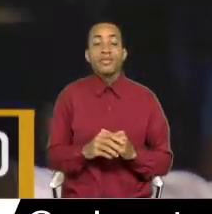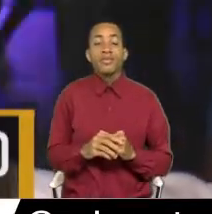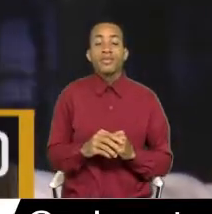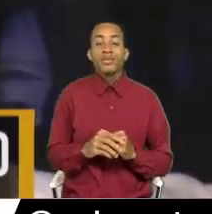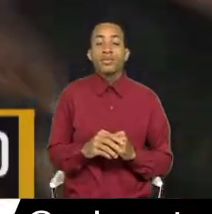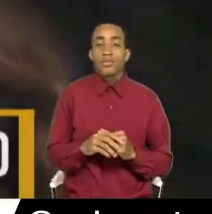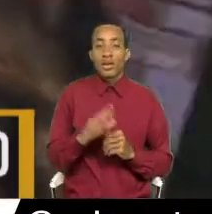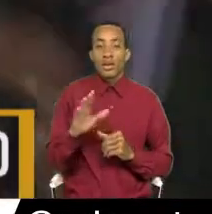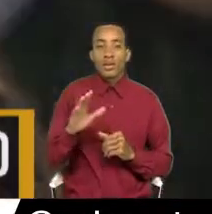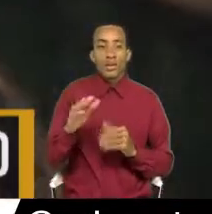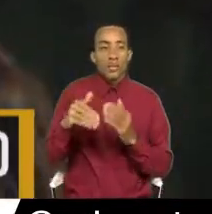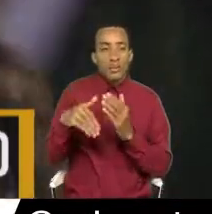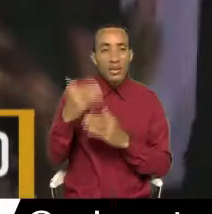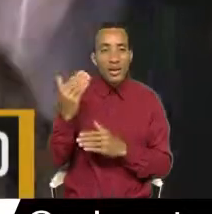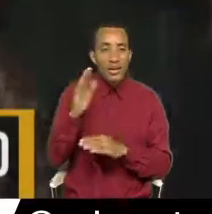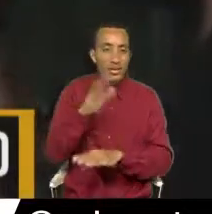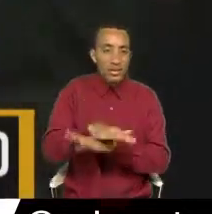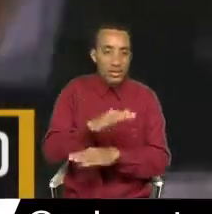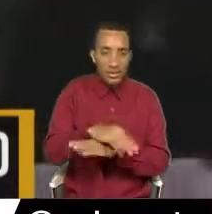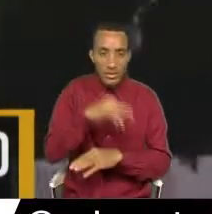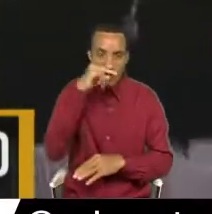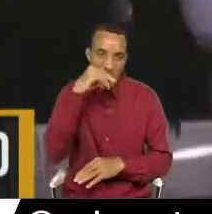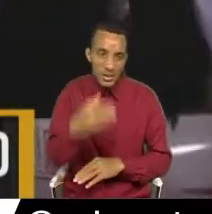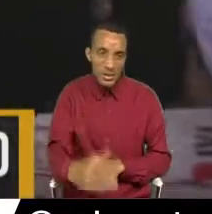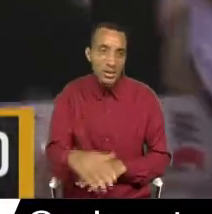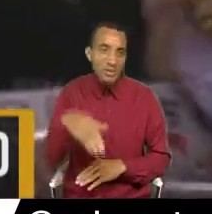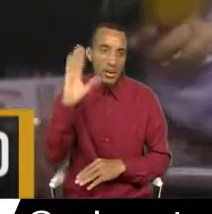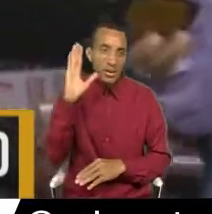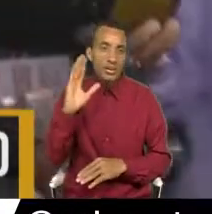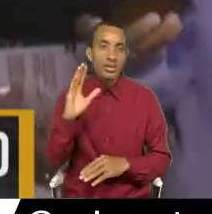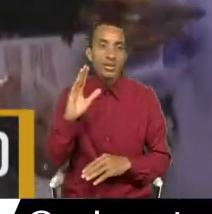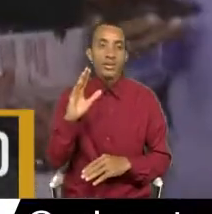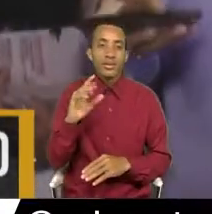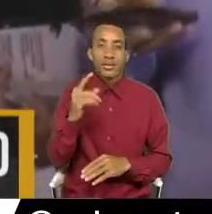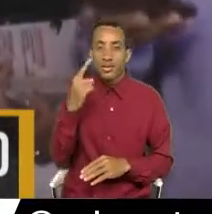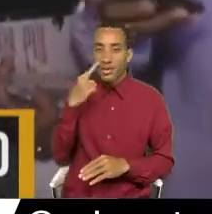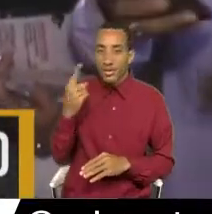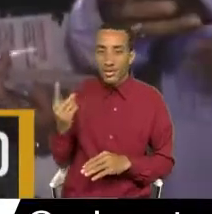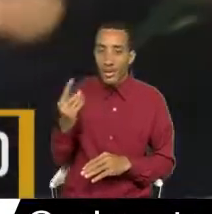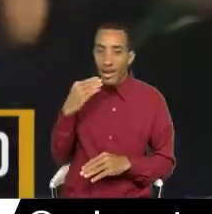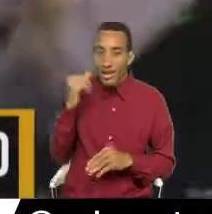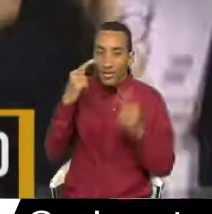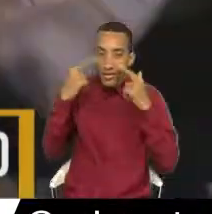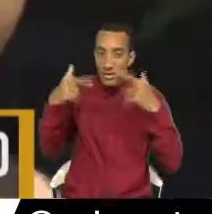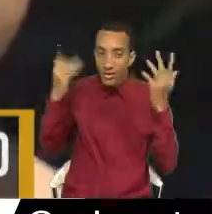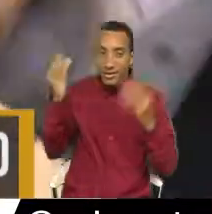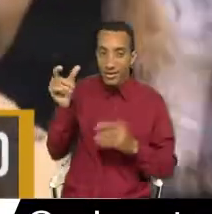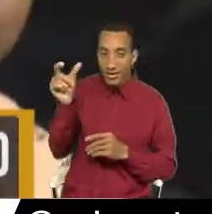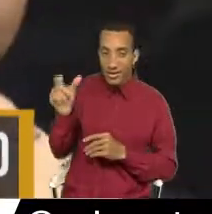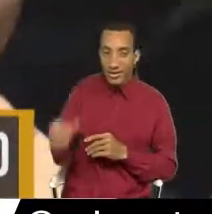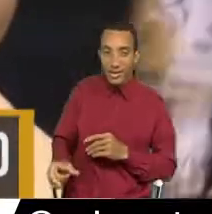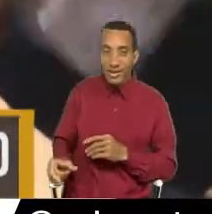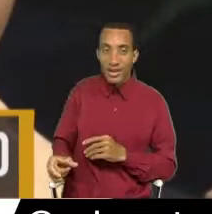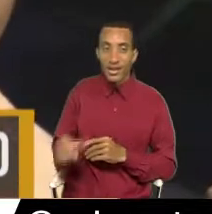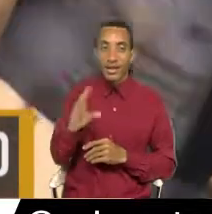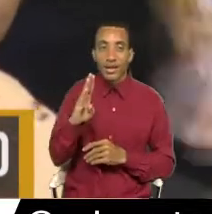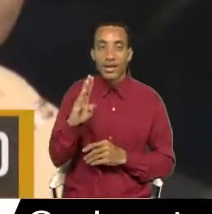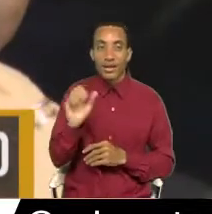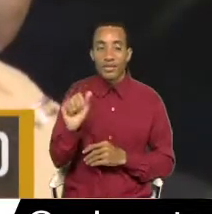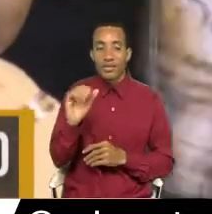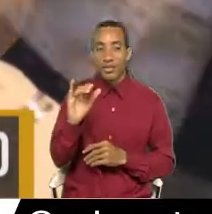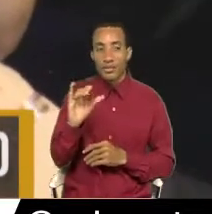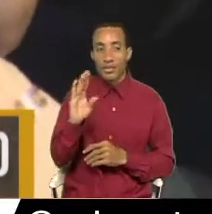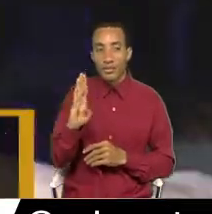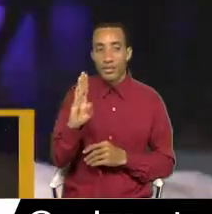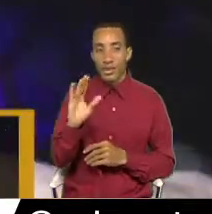para los niños más pequeños con una artista nacional, la Baby Flow, que fue segundo lugar de la primera edición de La Voz